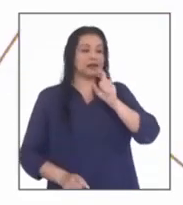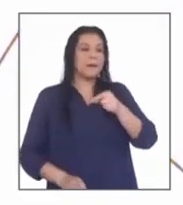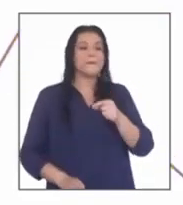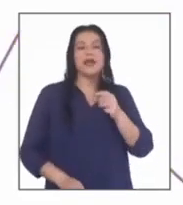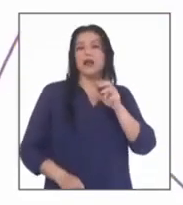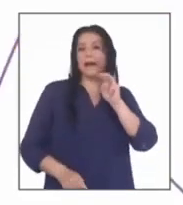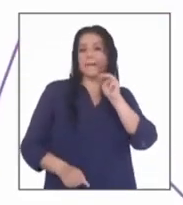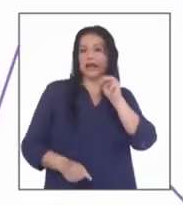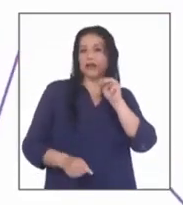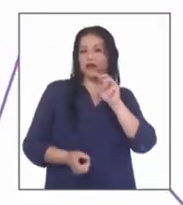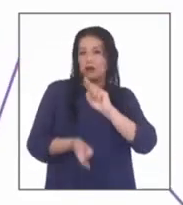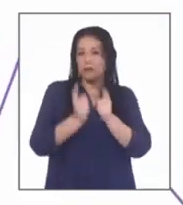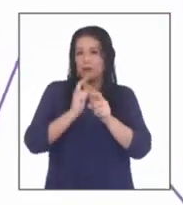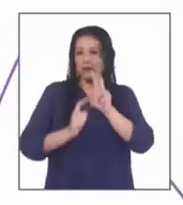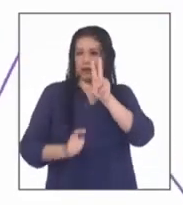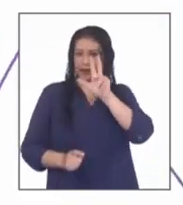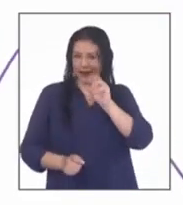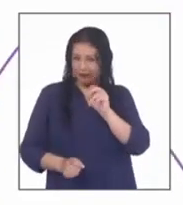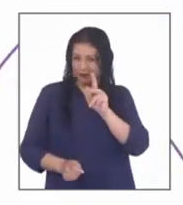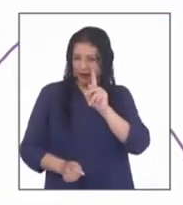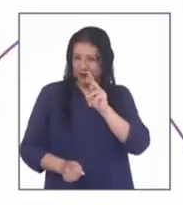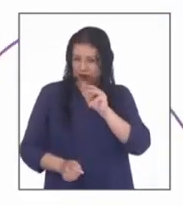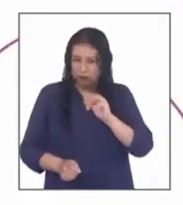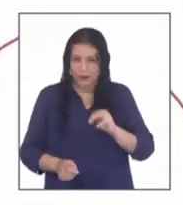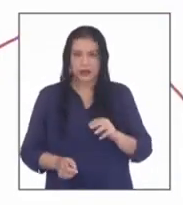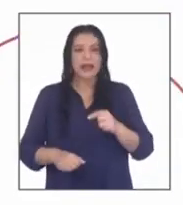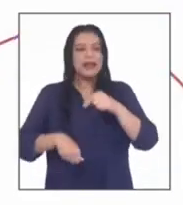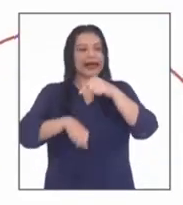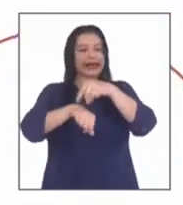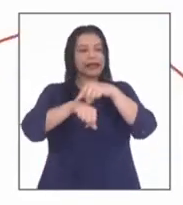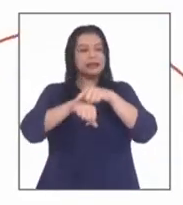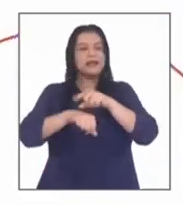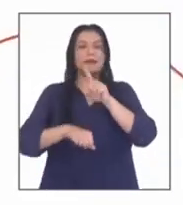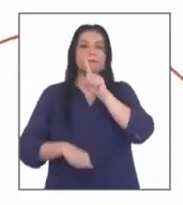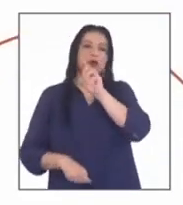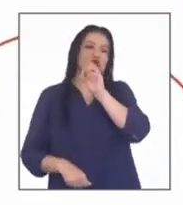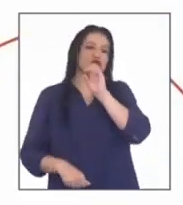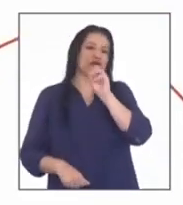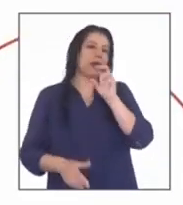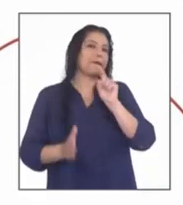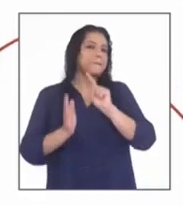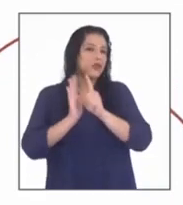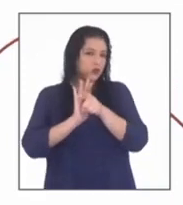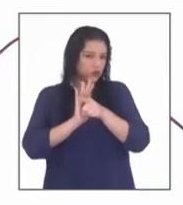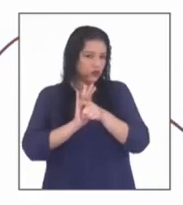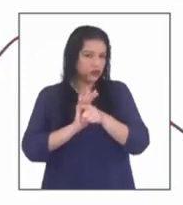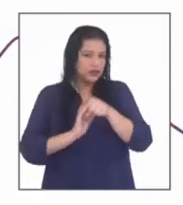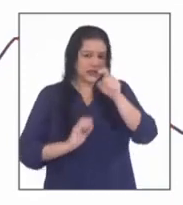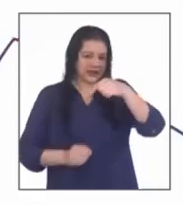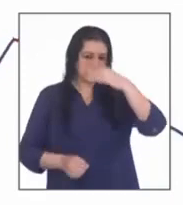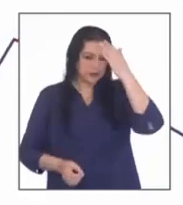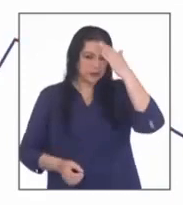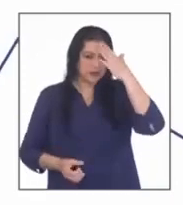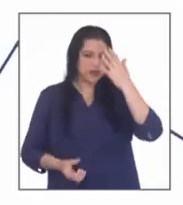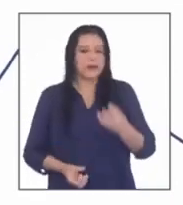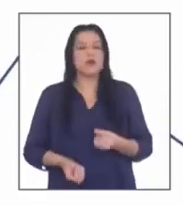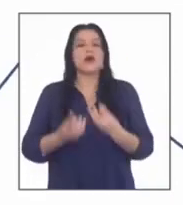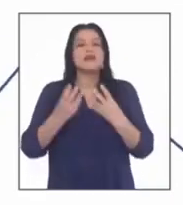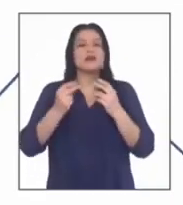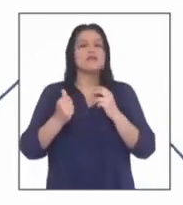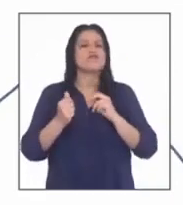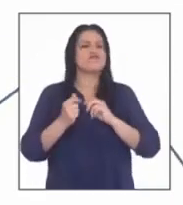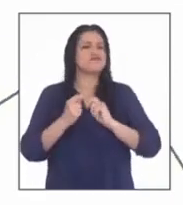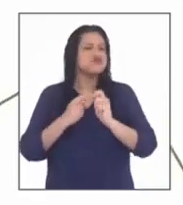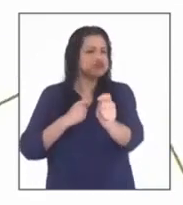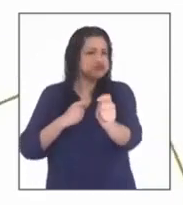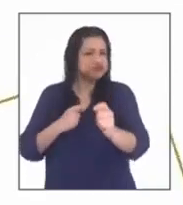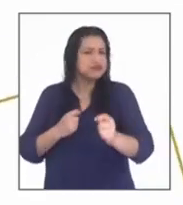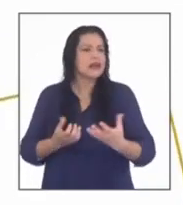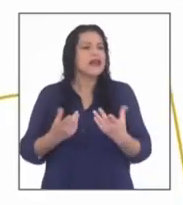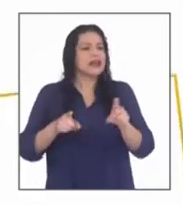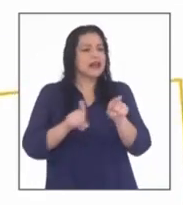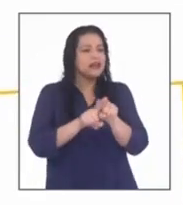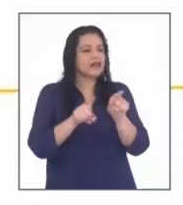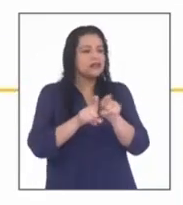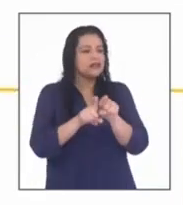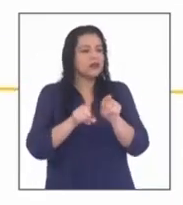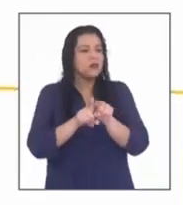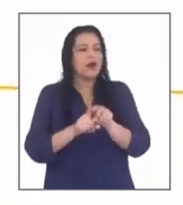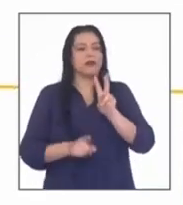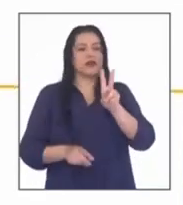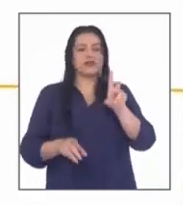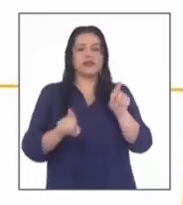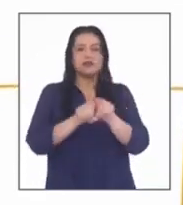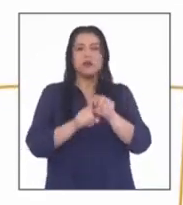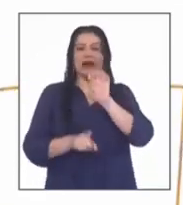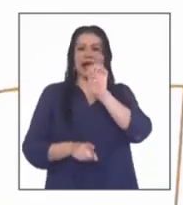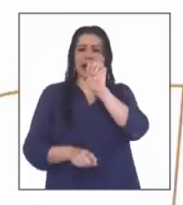kilómetros, obtenemos 30 kilómetros y el tiempo 100 minutos. Debemos calcular la velocidad que, como sabemos, es igual al cociente entre